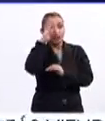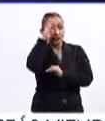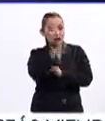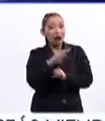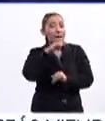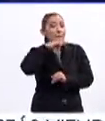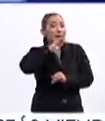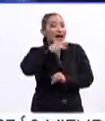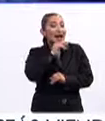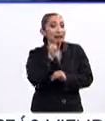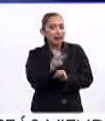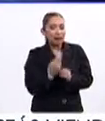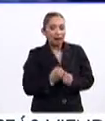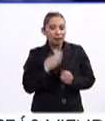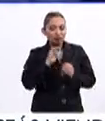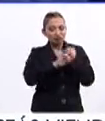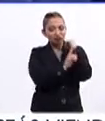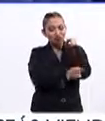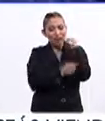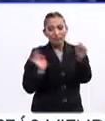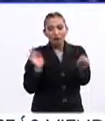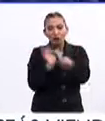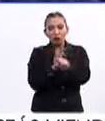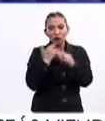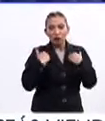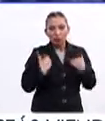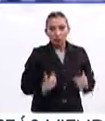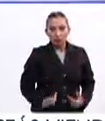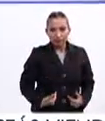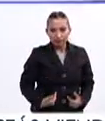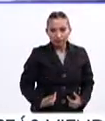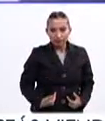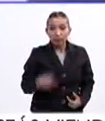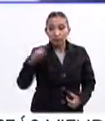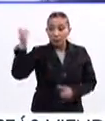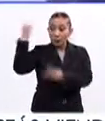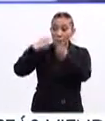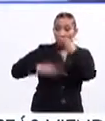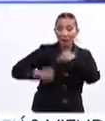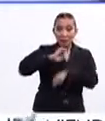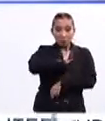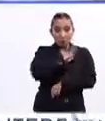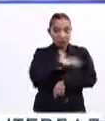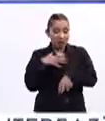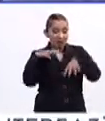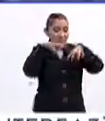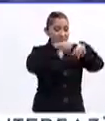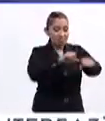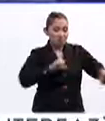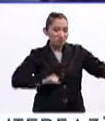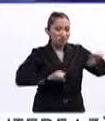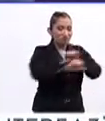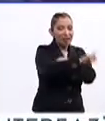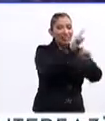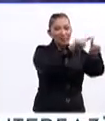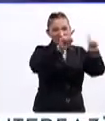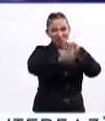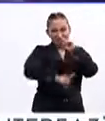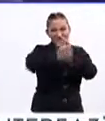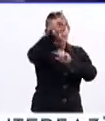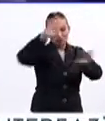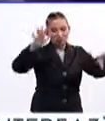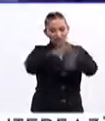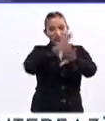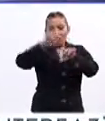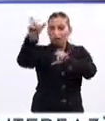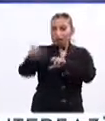señora del maíz, la fertilidad y la protección del ser humano. Cuando llegaron los españoles, sustituyeron a varios de nuestros dioses